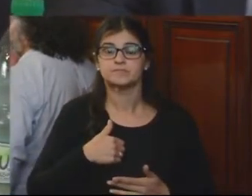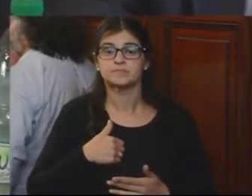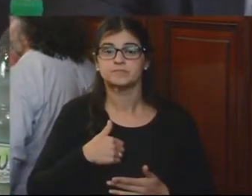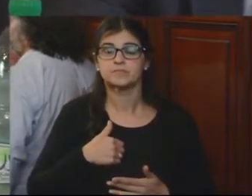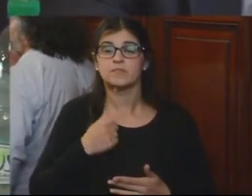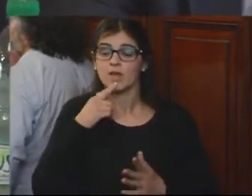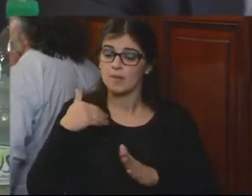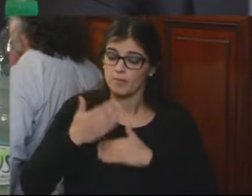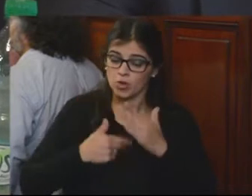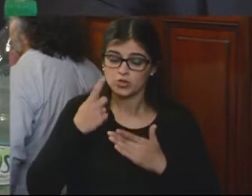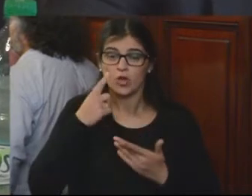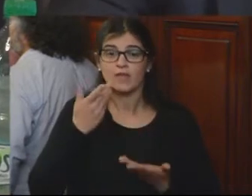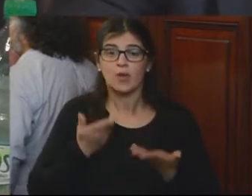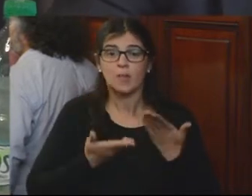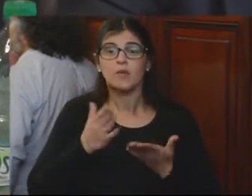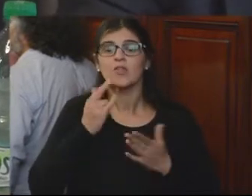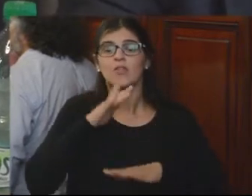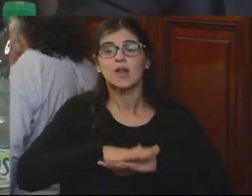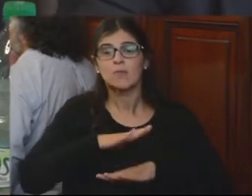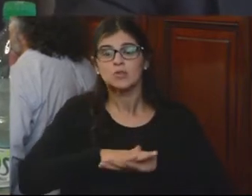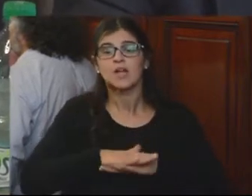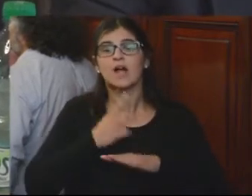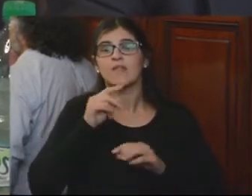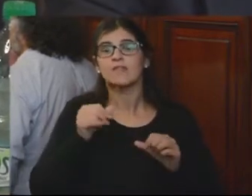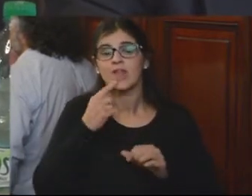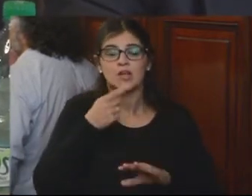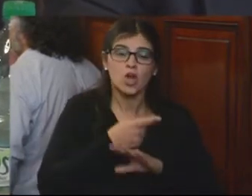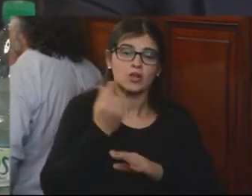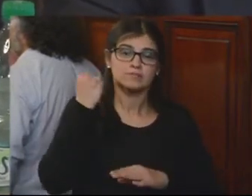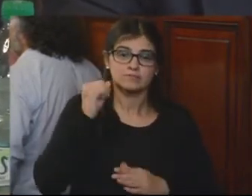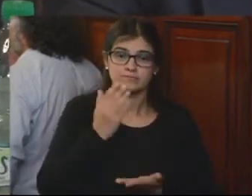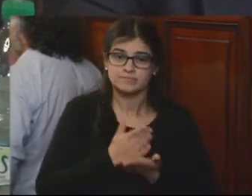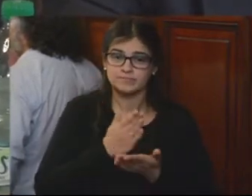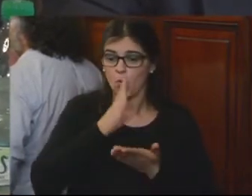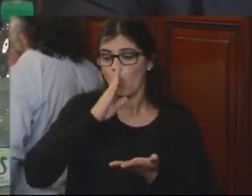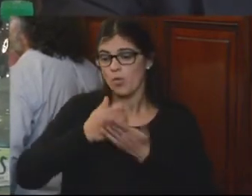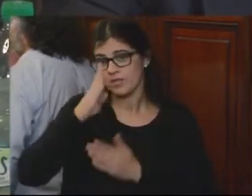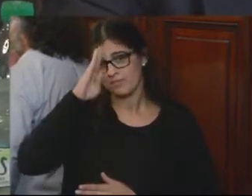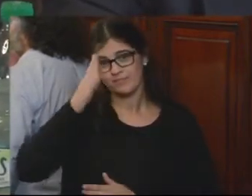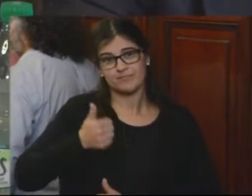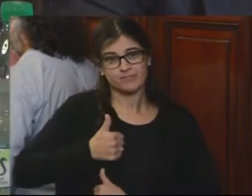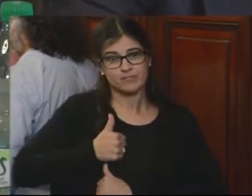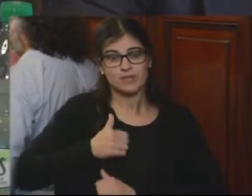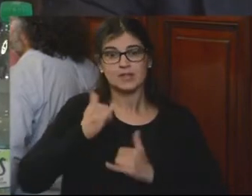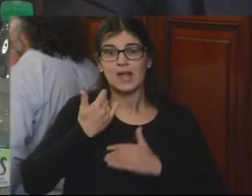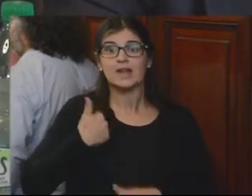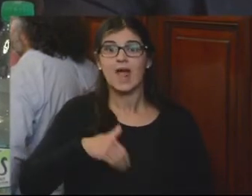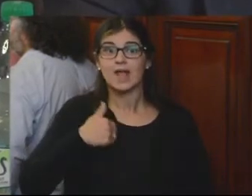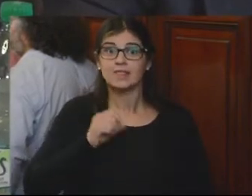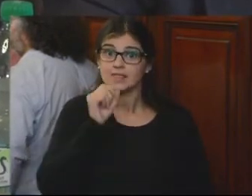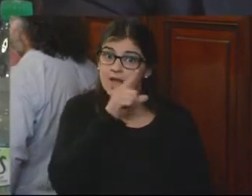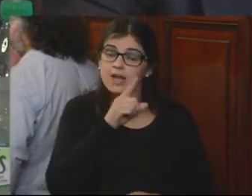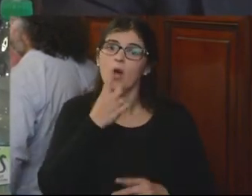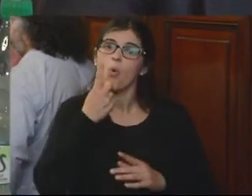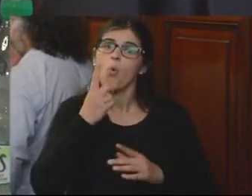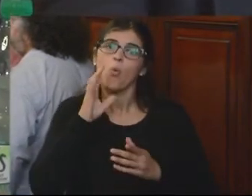el proceso de juzgamiento de los responsables de crímenes de lesa humanidad durante la última dictadura cívico-militar en la argentina es una